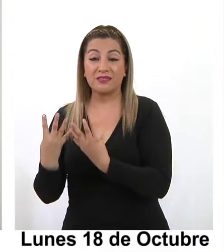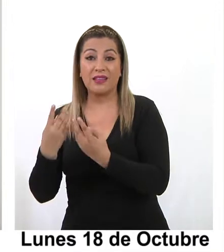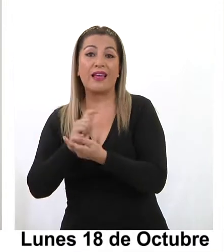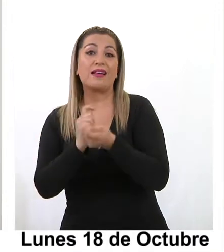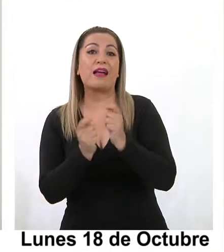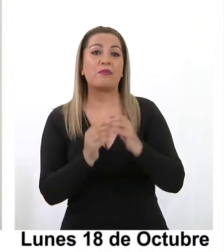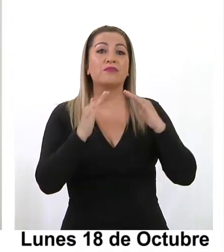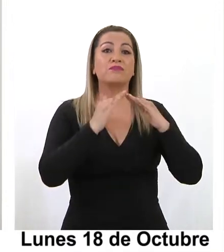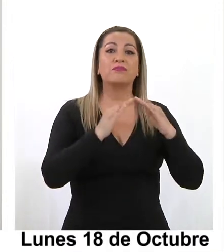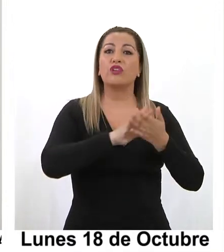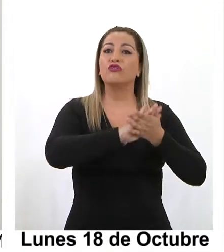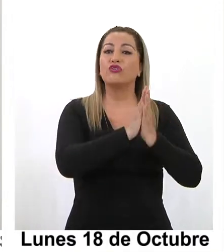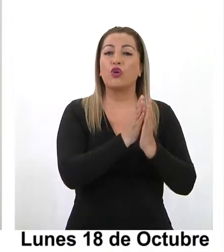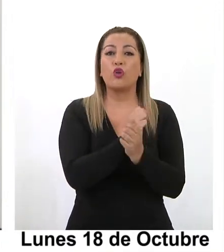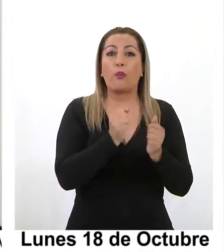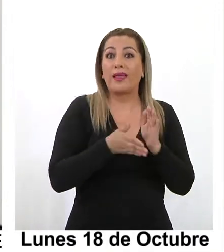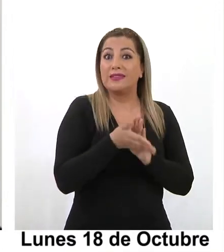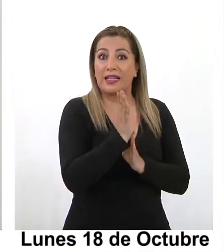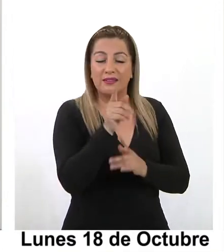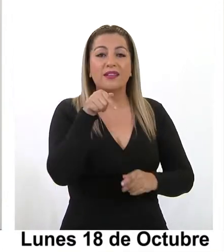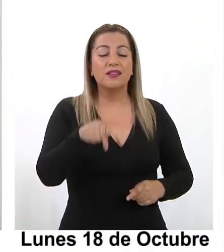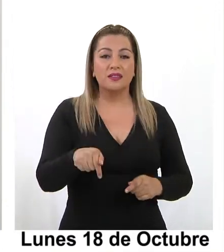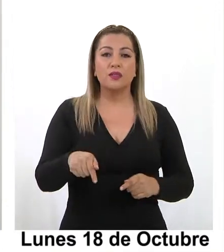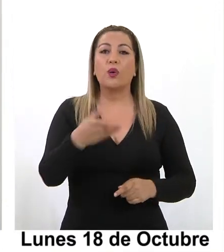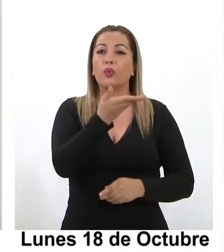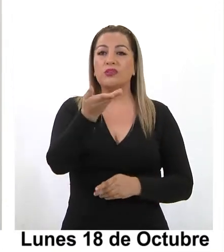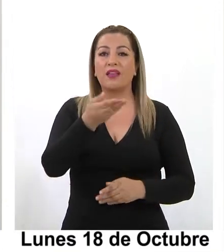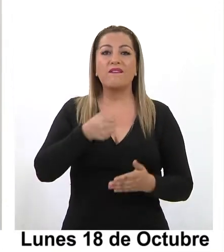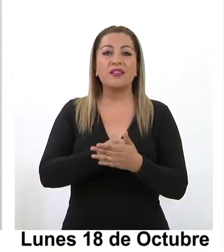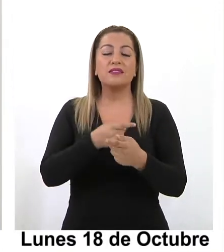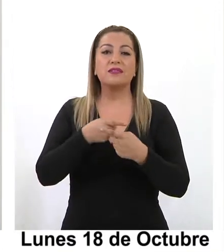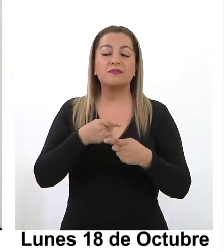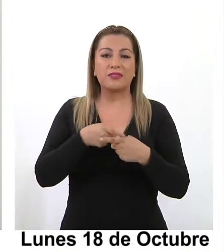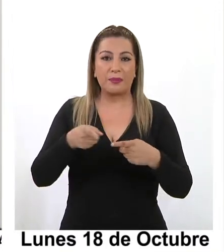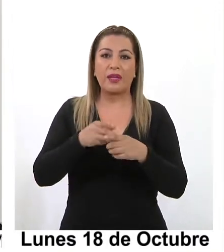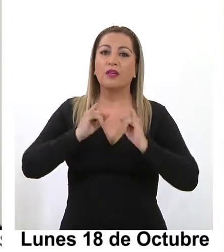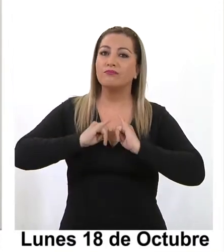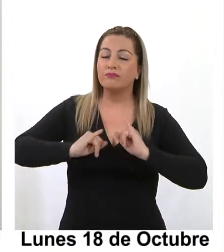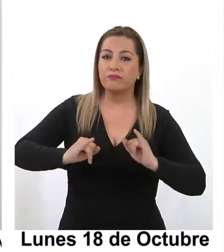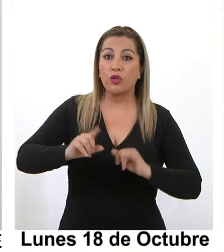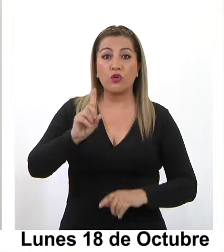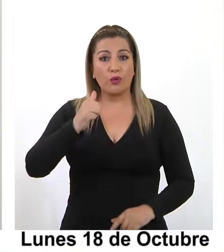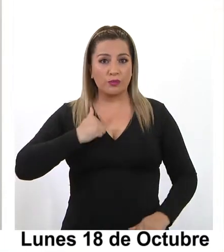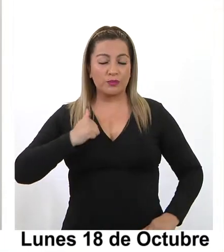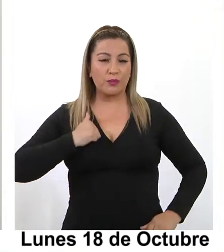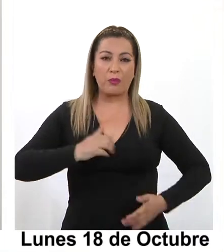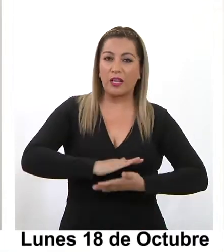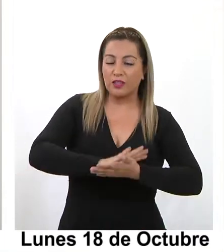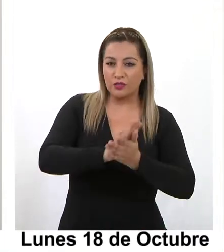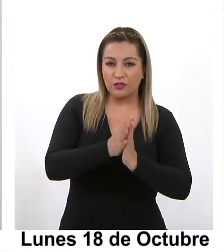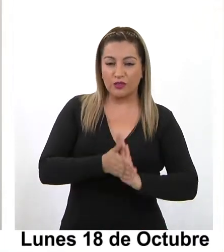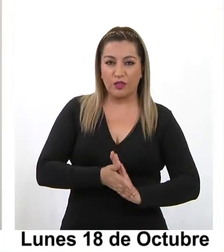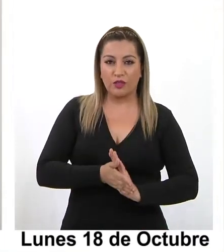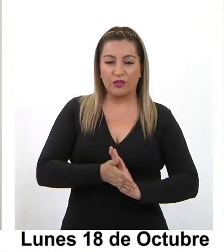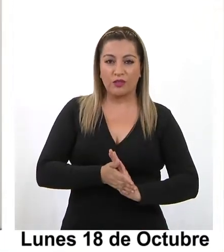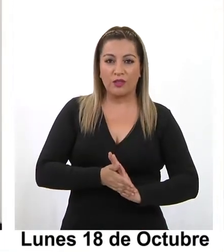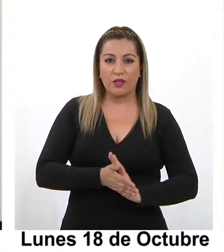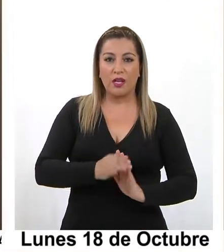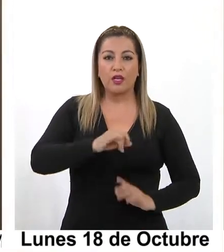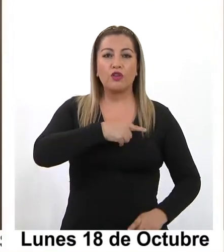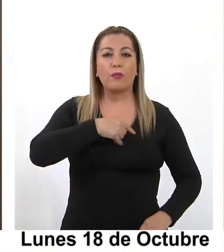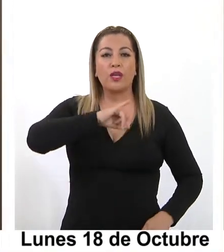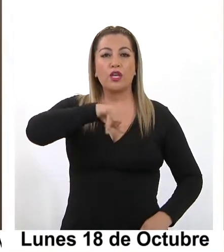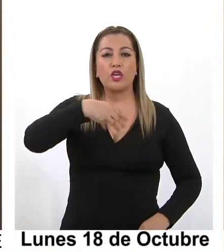Cuestión que claramente, en base a los antecedentes conocidos este fin de semana, no se han cumplido respecto del imputado Johan